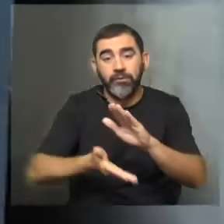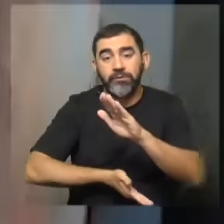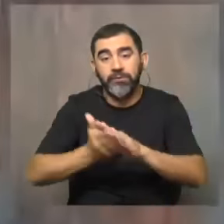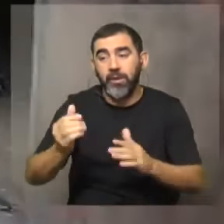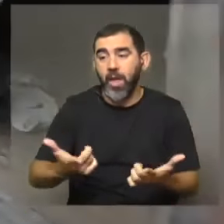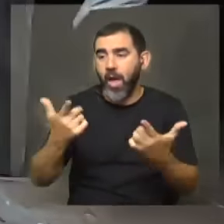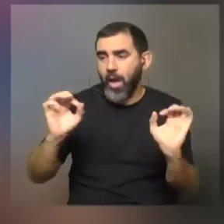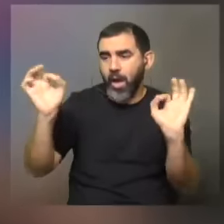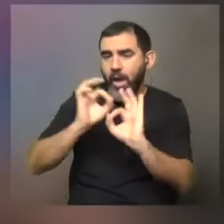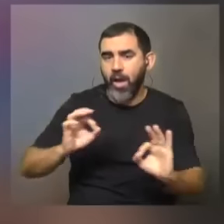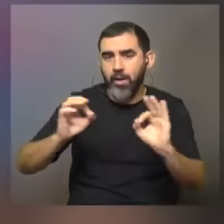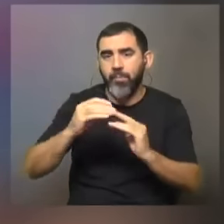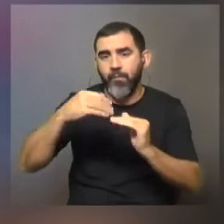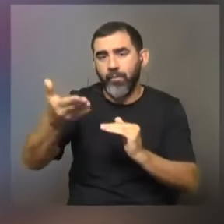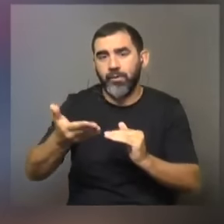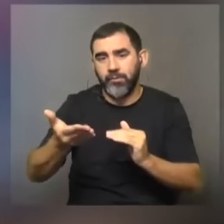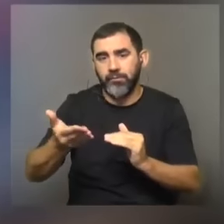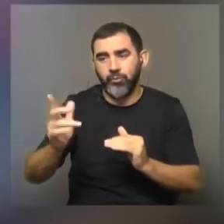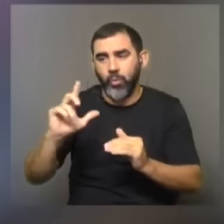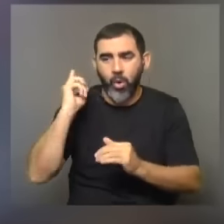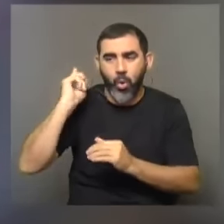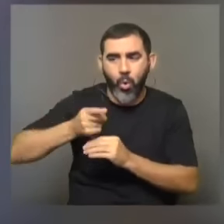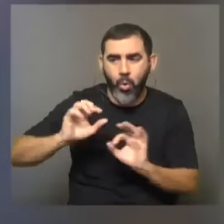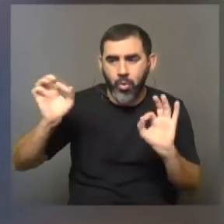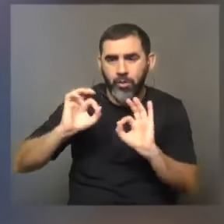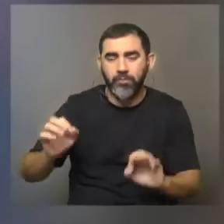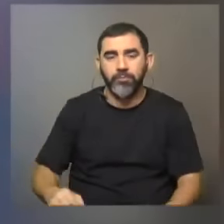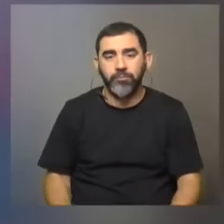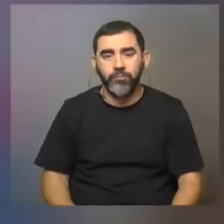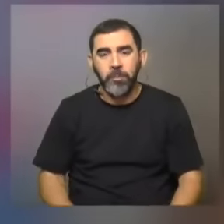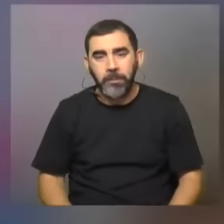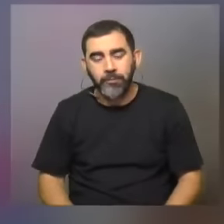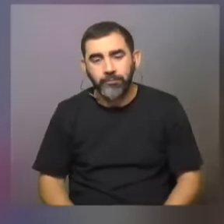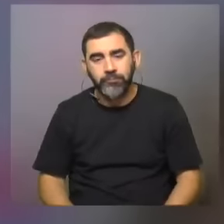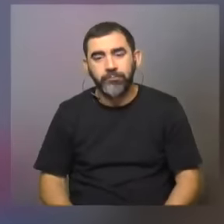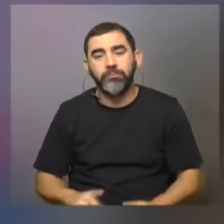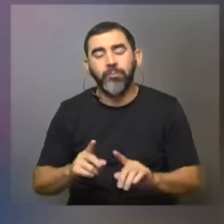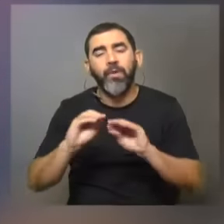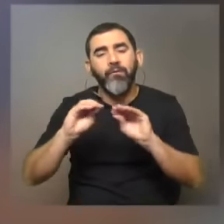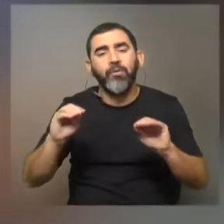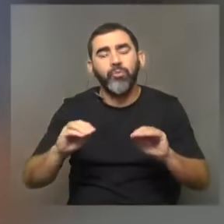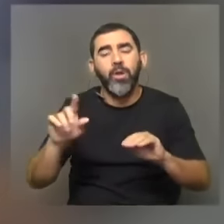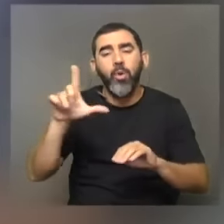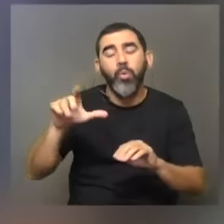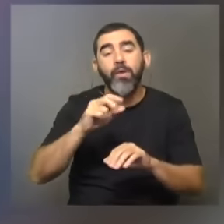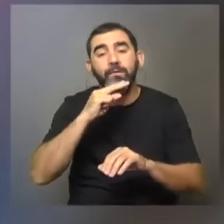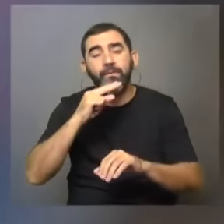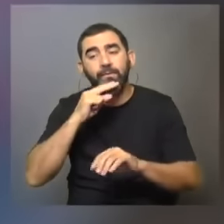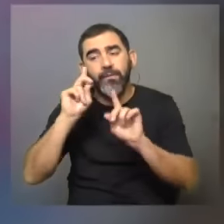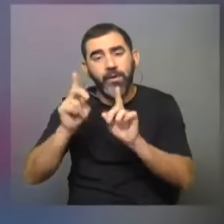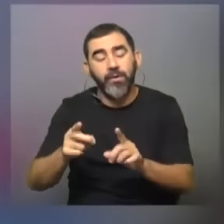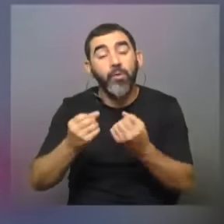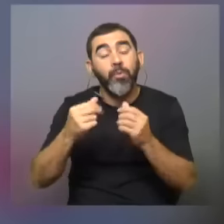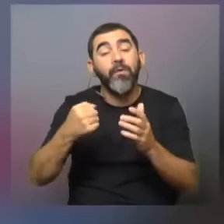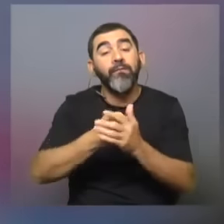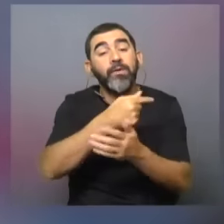desarmados fuera de la unidad no habiendo ninguna orden que que así lo disponga además señaló que habitualmente la basura se sacaba De lunes a viernes justamente porque los